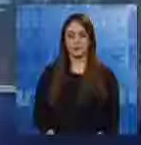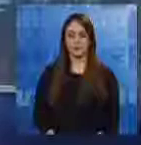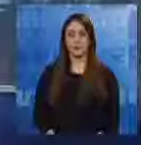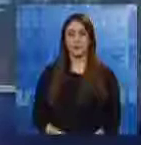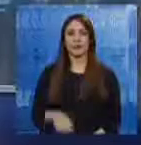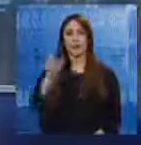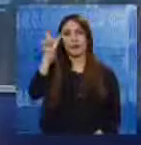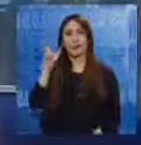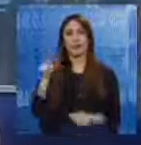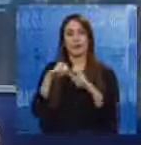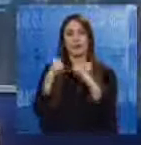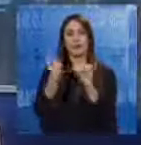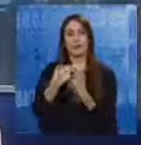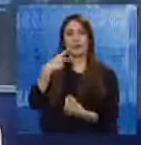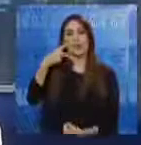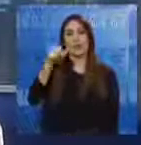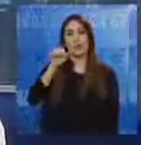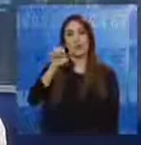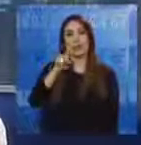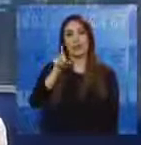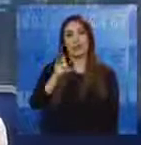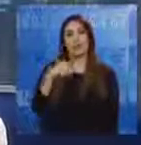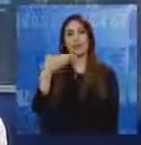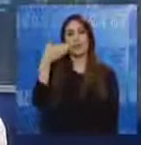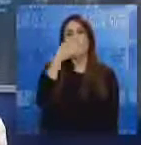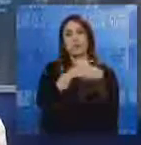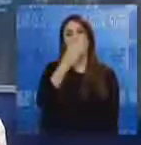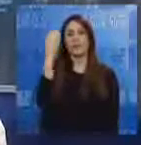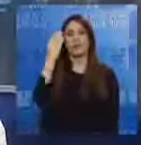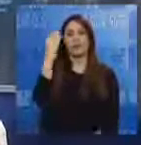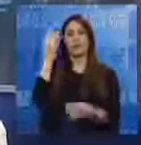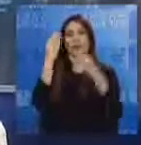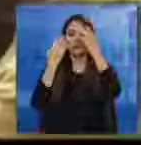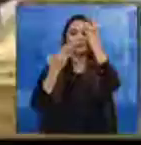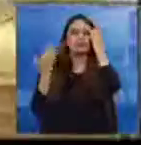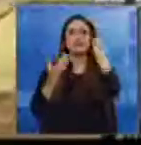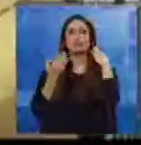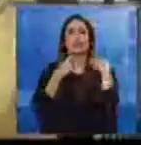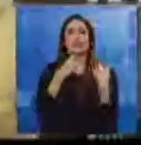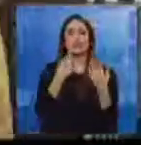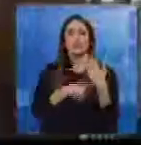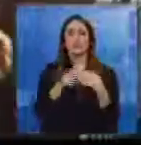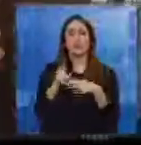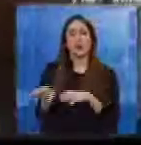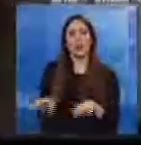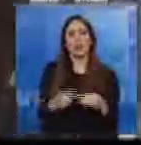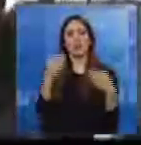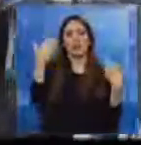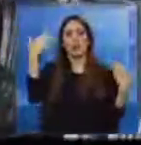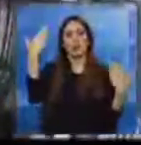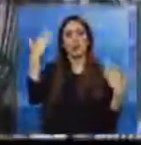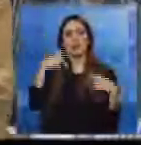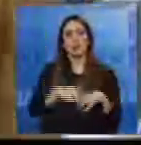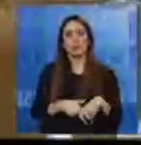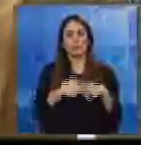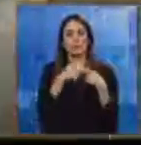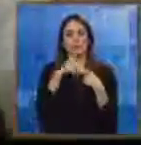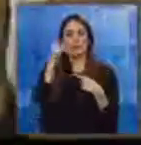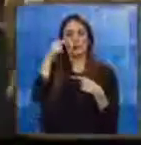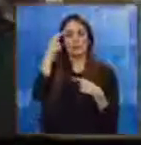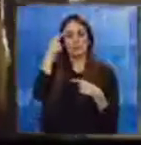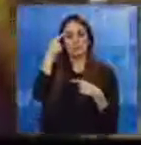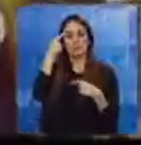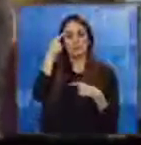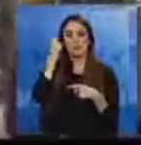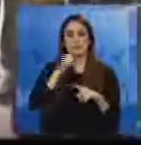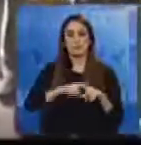El asambleísta Andrés Páez visitó el cantón Baños en la provincia de Tungurahua, donde promueve sus actividades políticas de oposición al gobierno. En